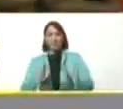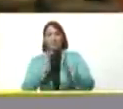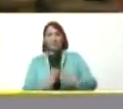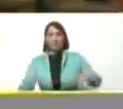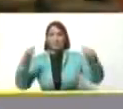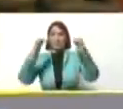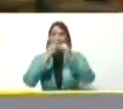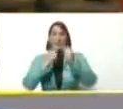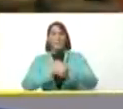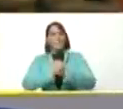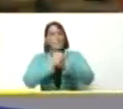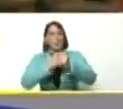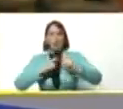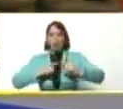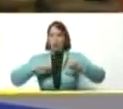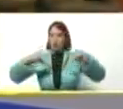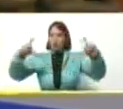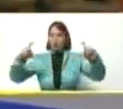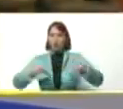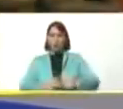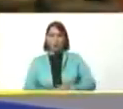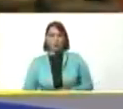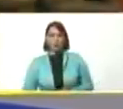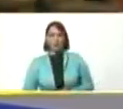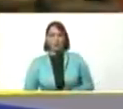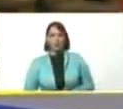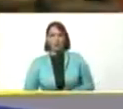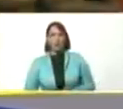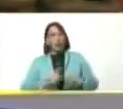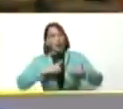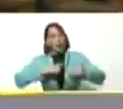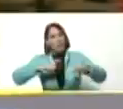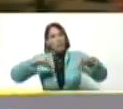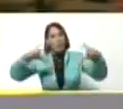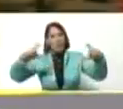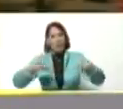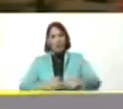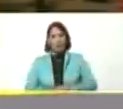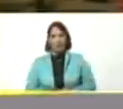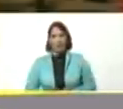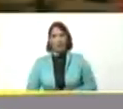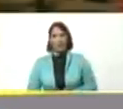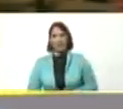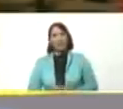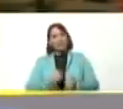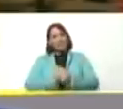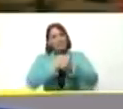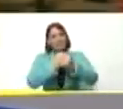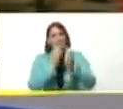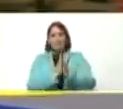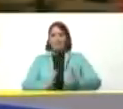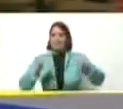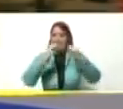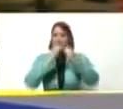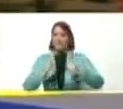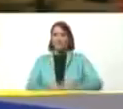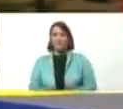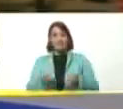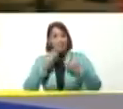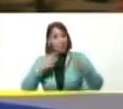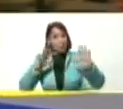Anzoátegui enamora. Amor es querer Anzoátegui.